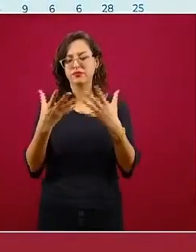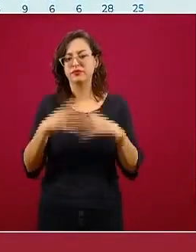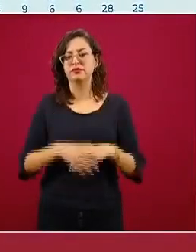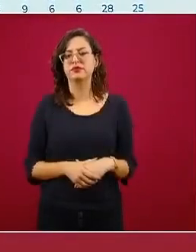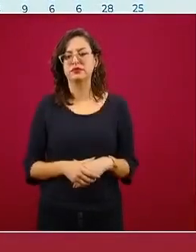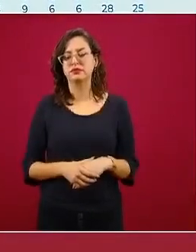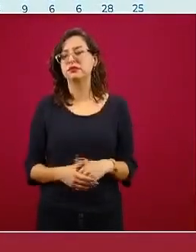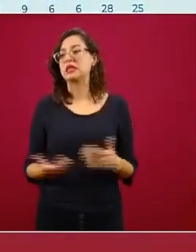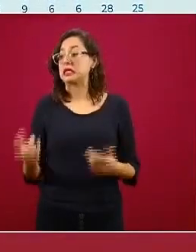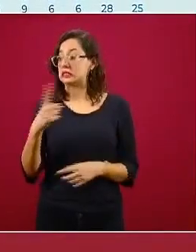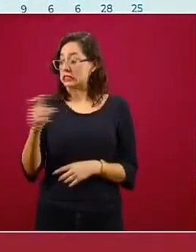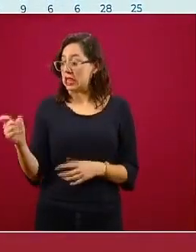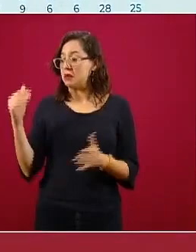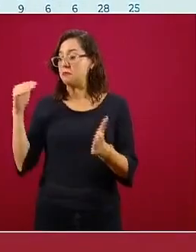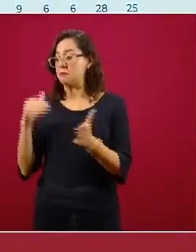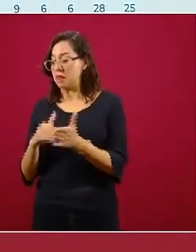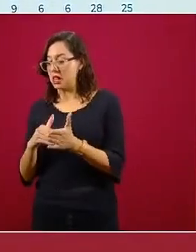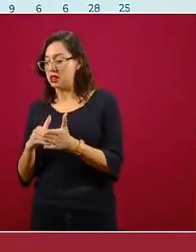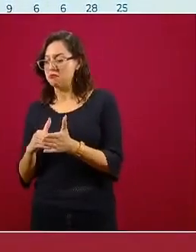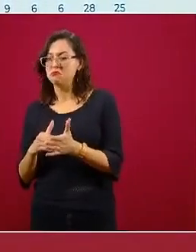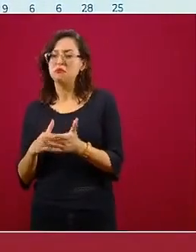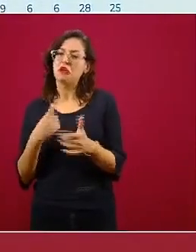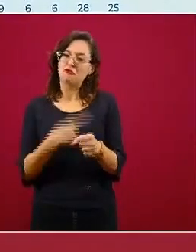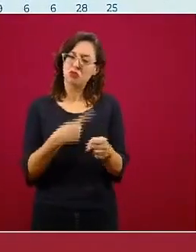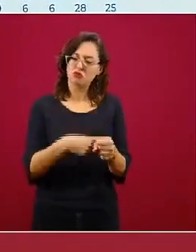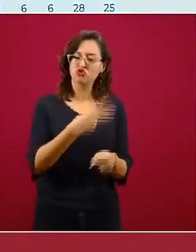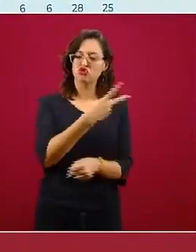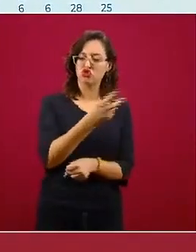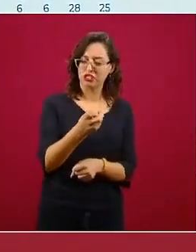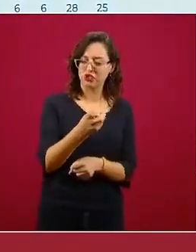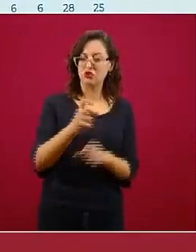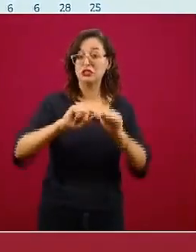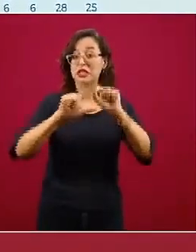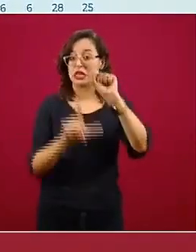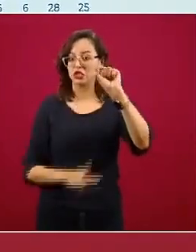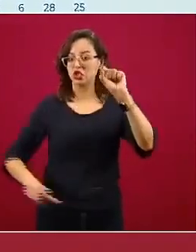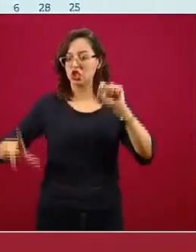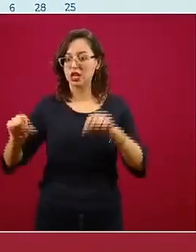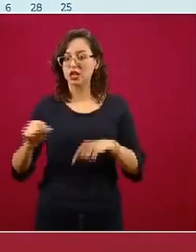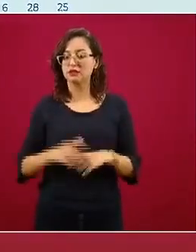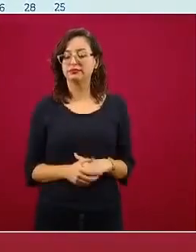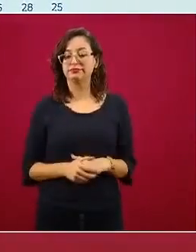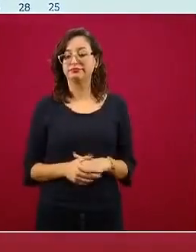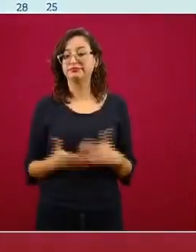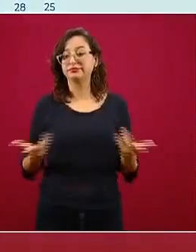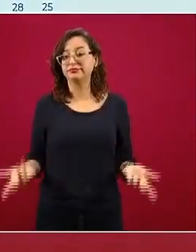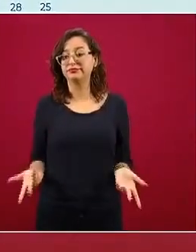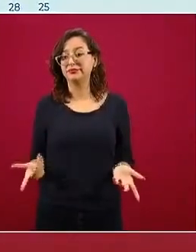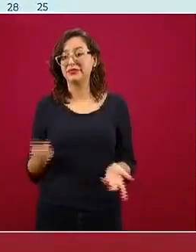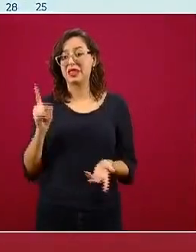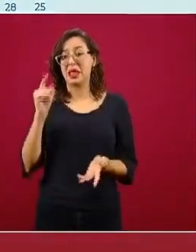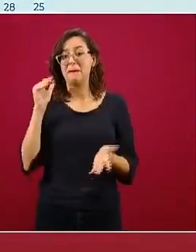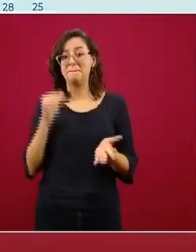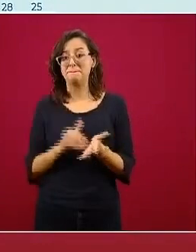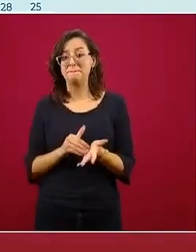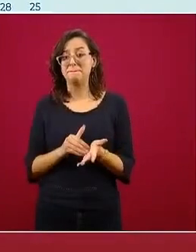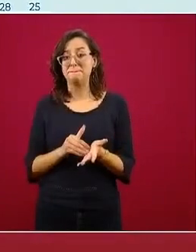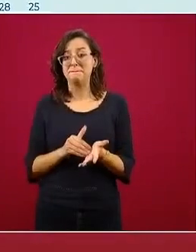de 200 por 100,000 habitantes, para que tengan un punto de referencia. ¿Y dónde tenemos Mérida? Tenemos en